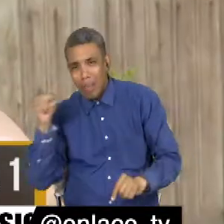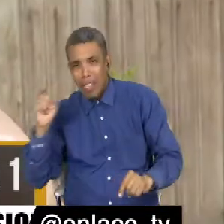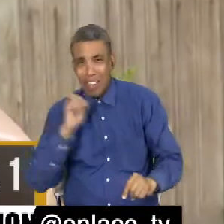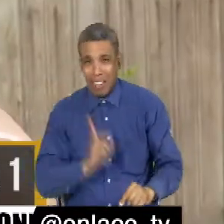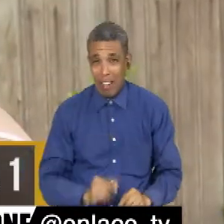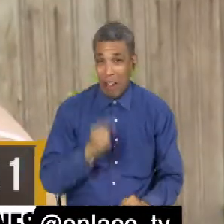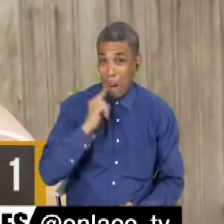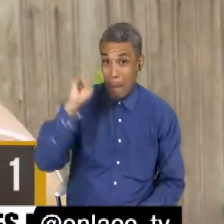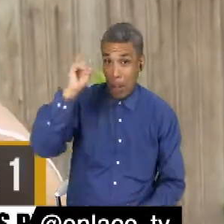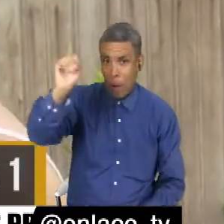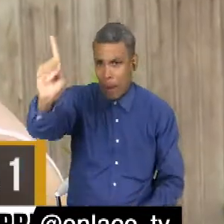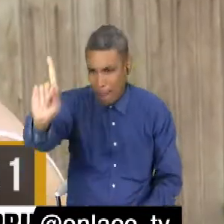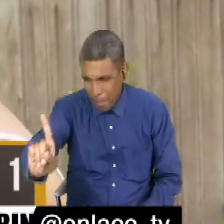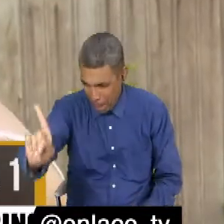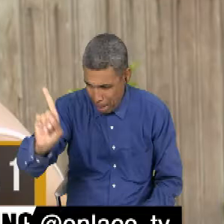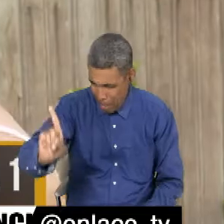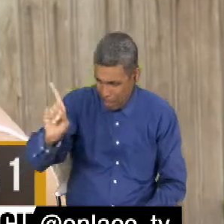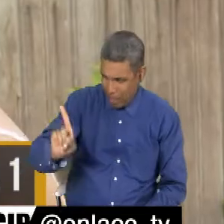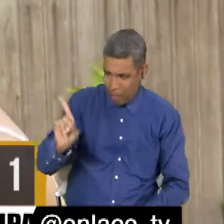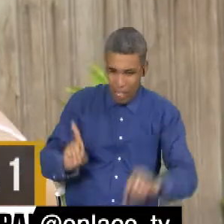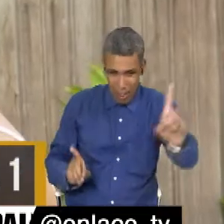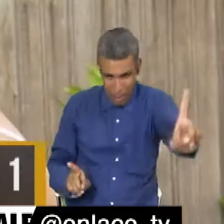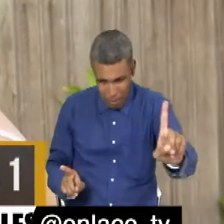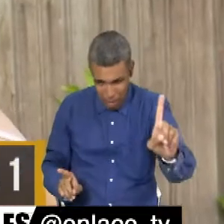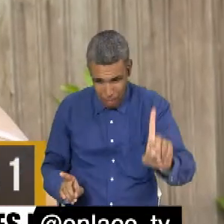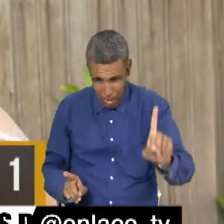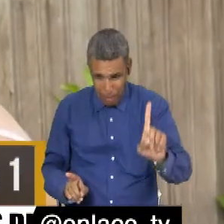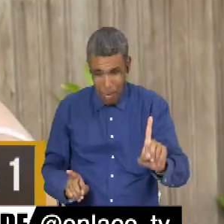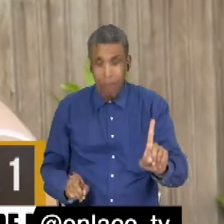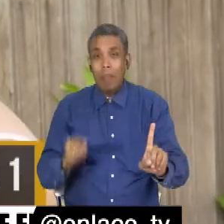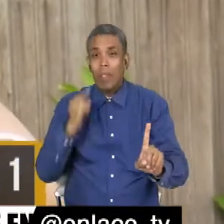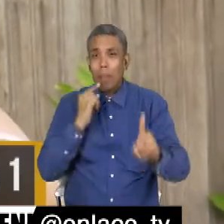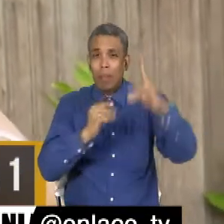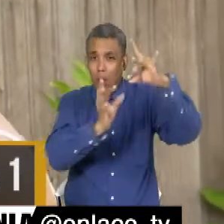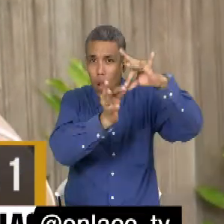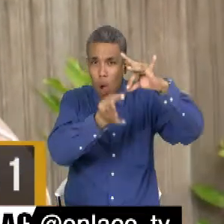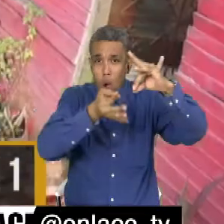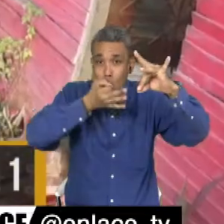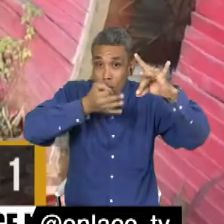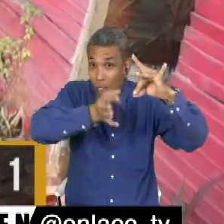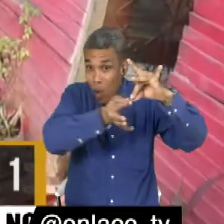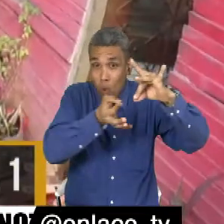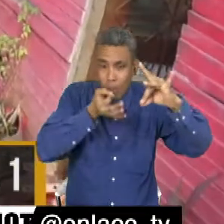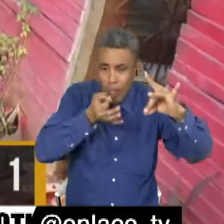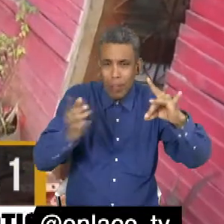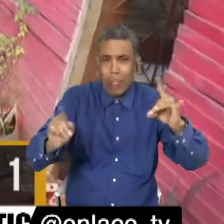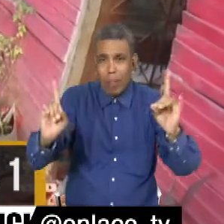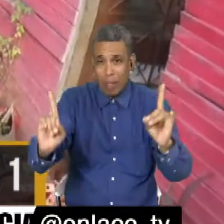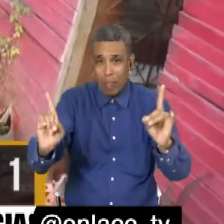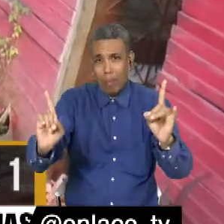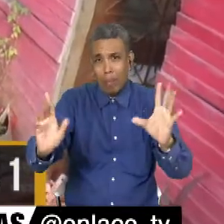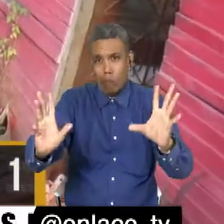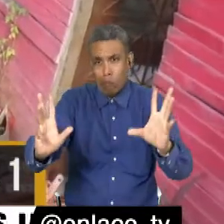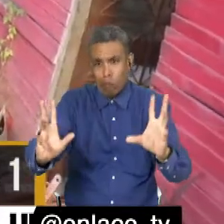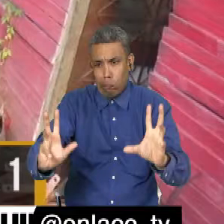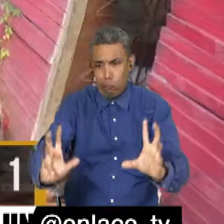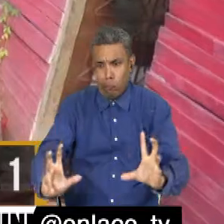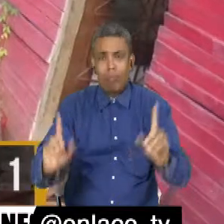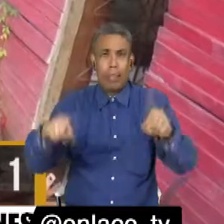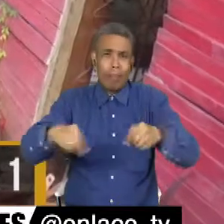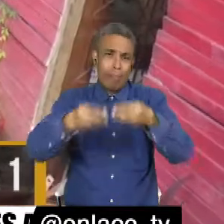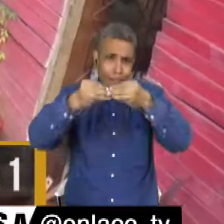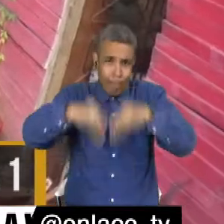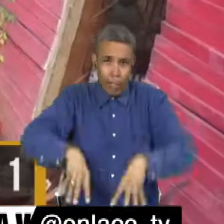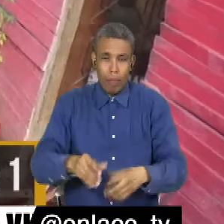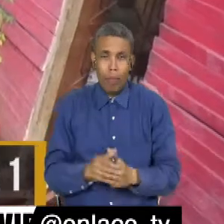y todo se está perdiendo, madre, porque no hay como uno ayudar las pobres matas. En el mismo barrio está otra mujer padeciendo